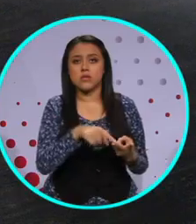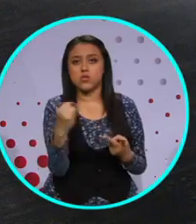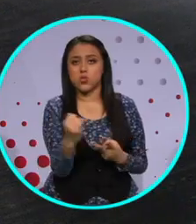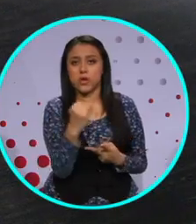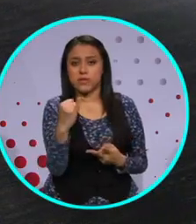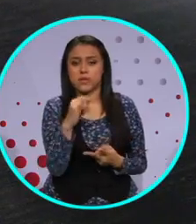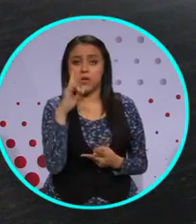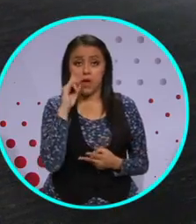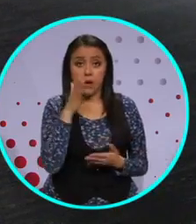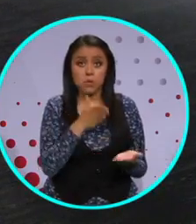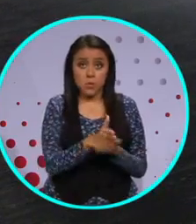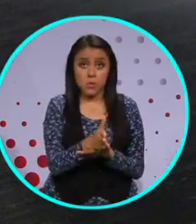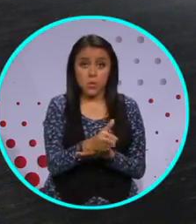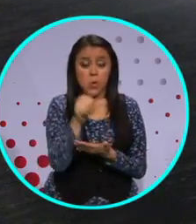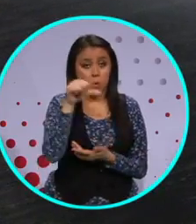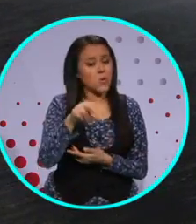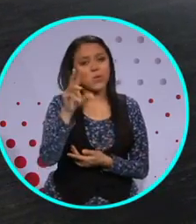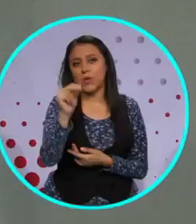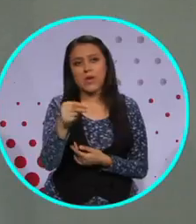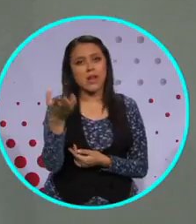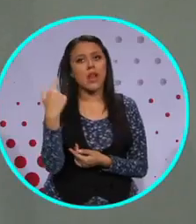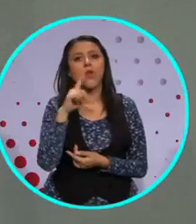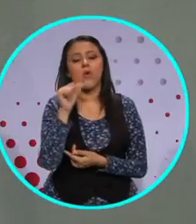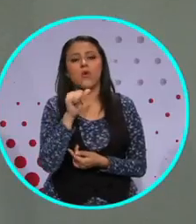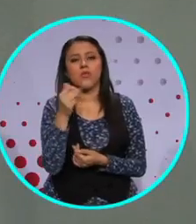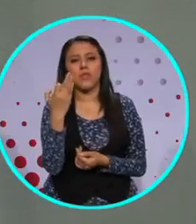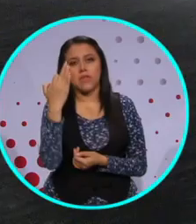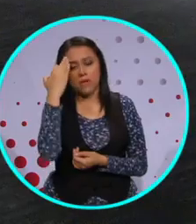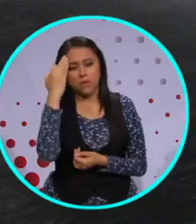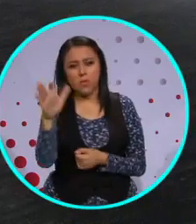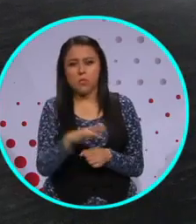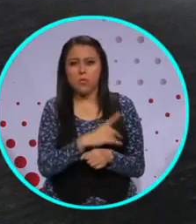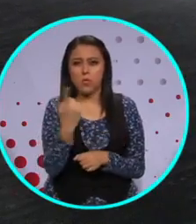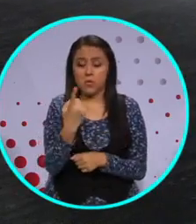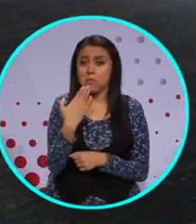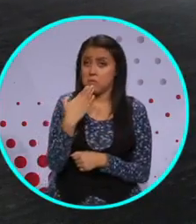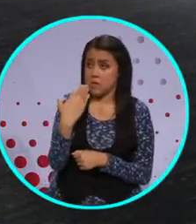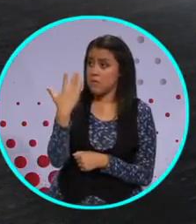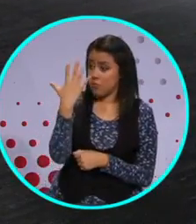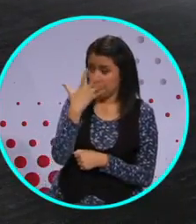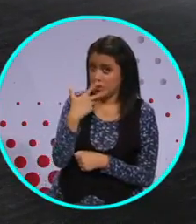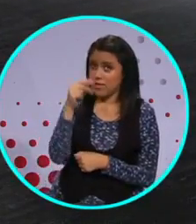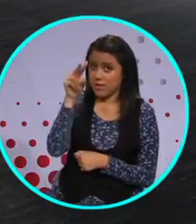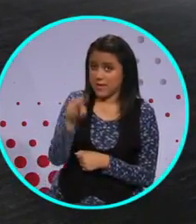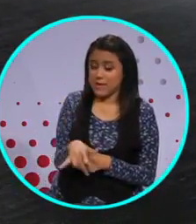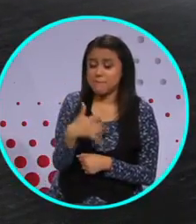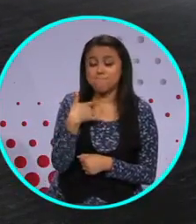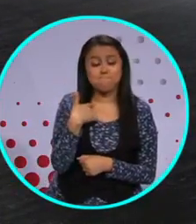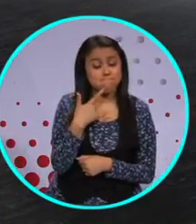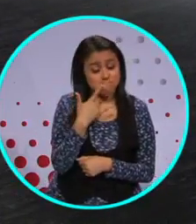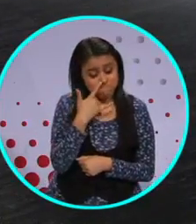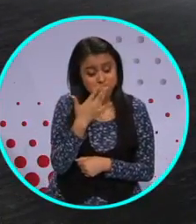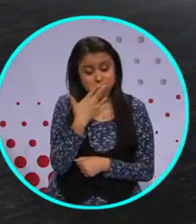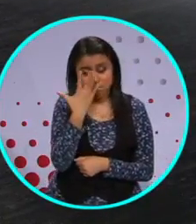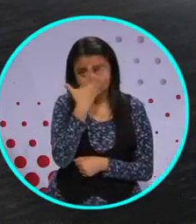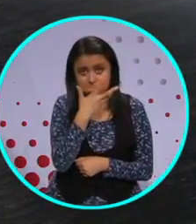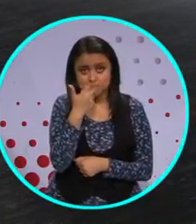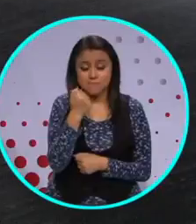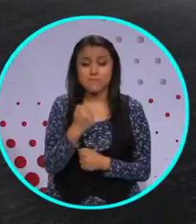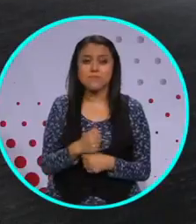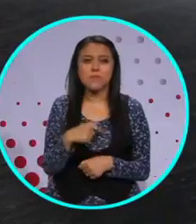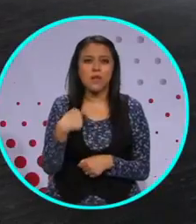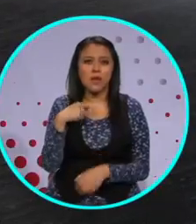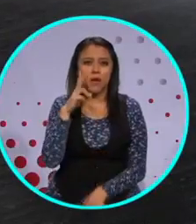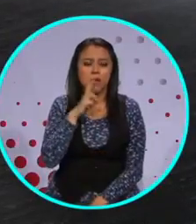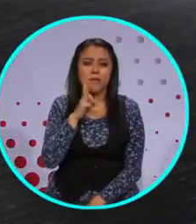mientras una vuelta al rato pero creo que está curiosamente padre creo que si era me